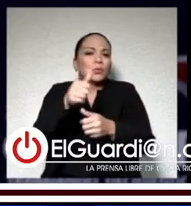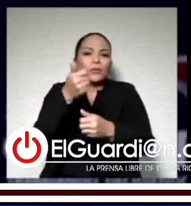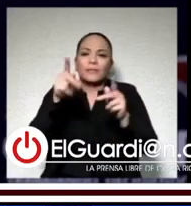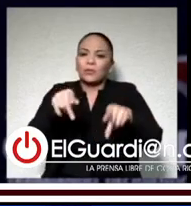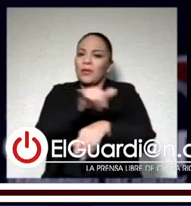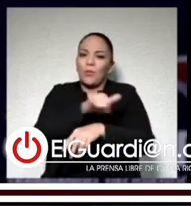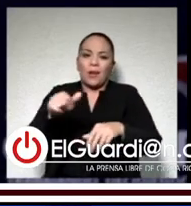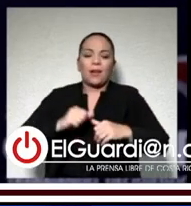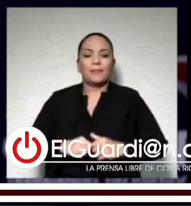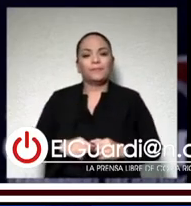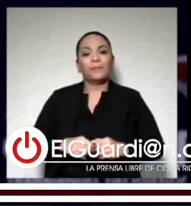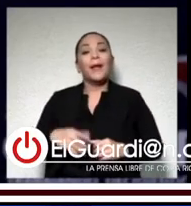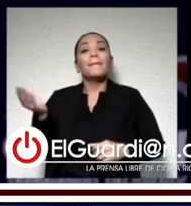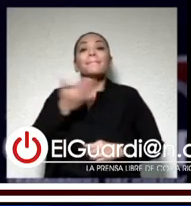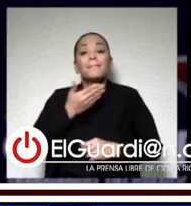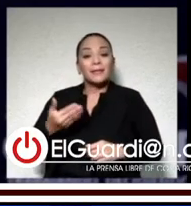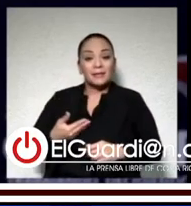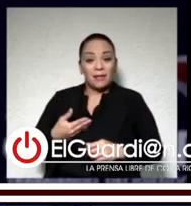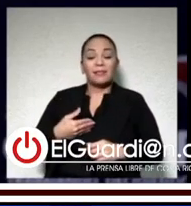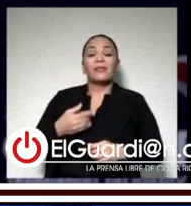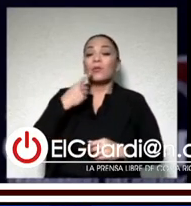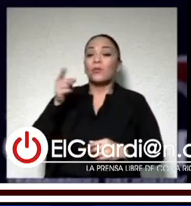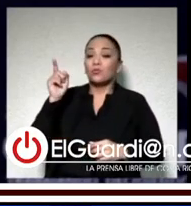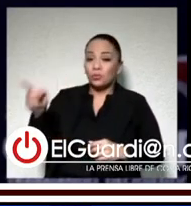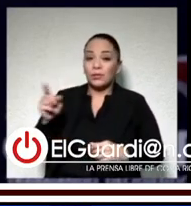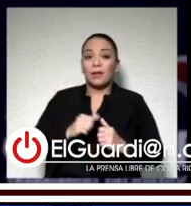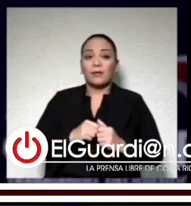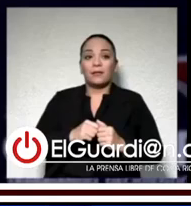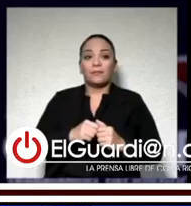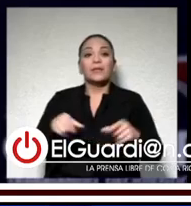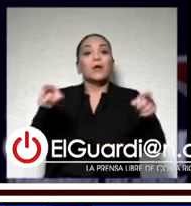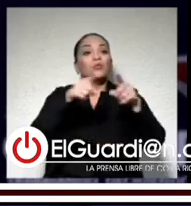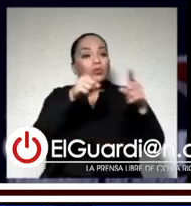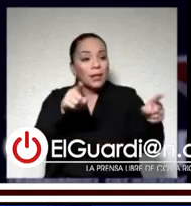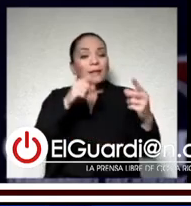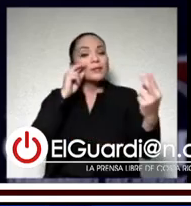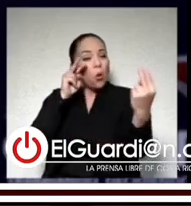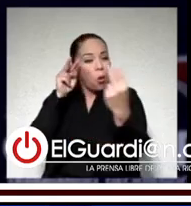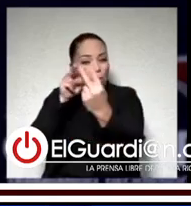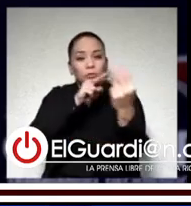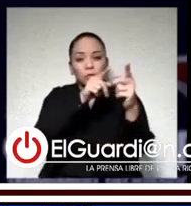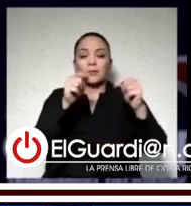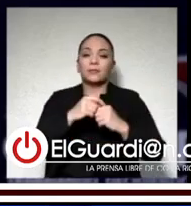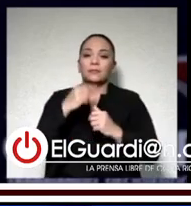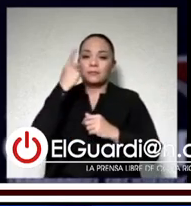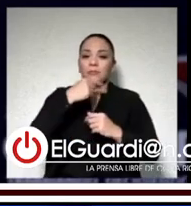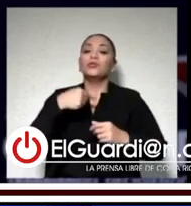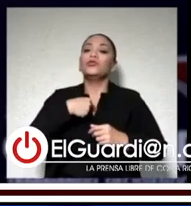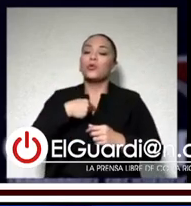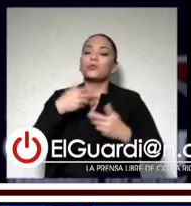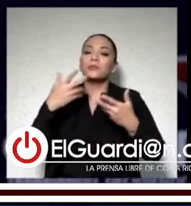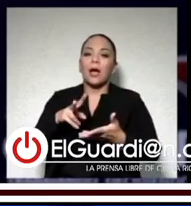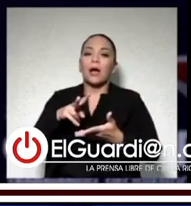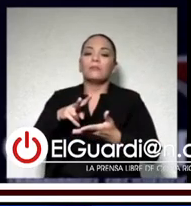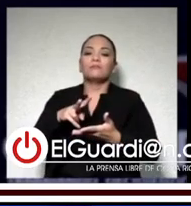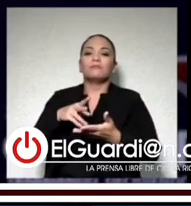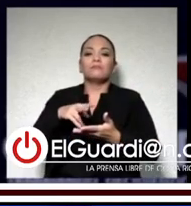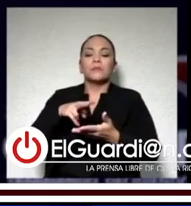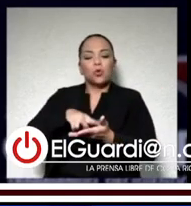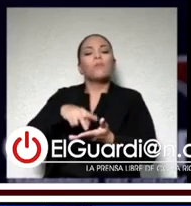Presidente, a usted y a todos los costarricenses, viéndolos a las caras les digo, ya me limpié los chullones, ya me sequé las